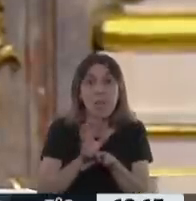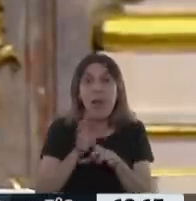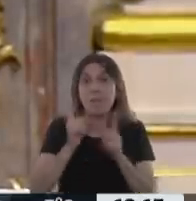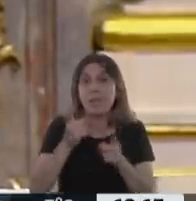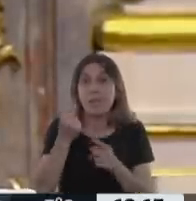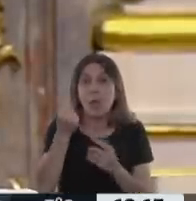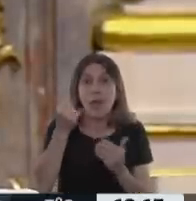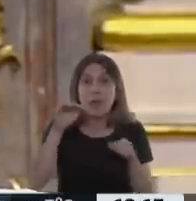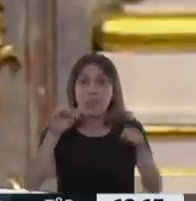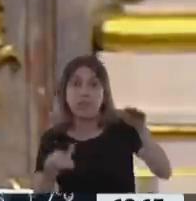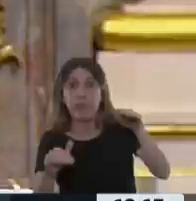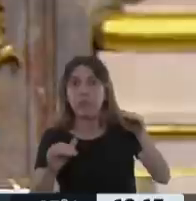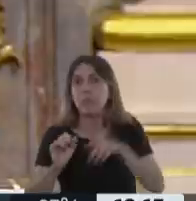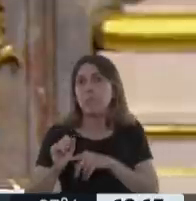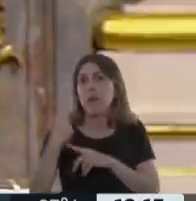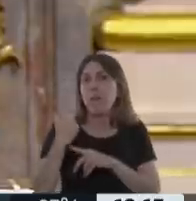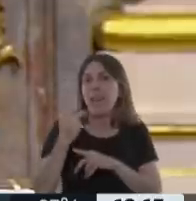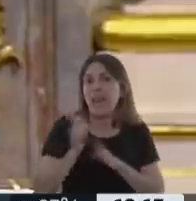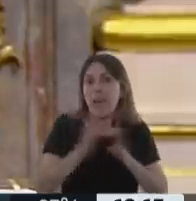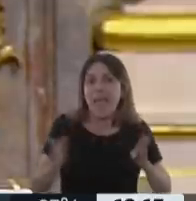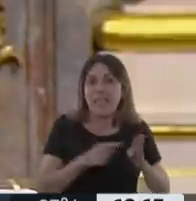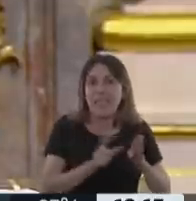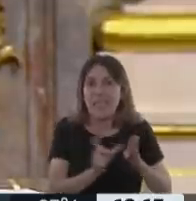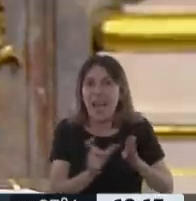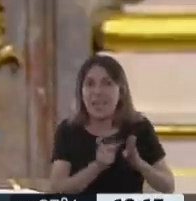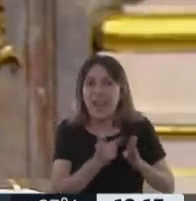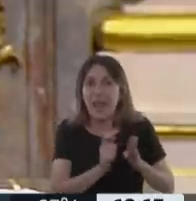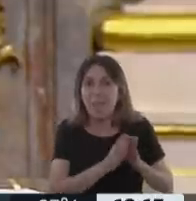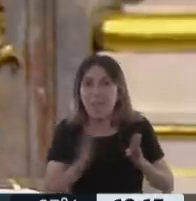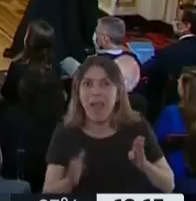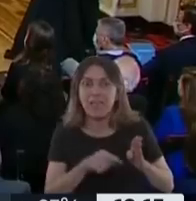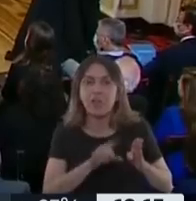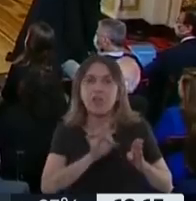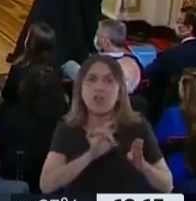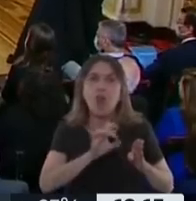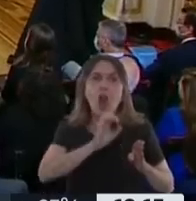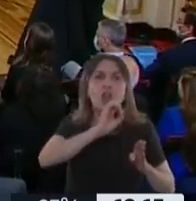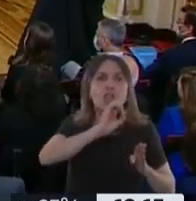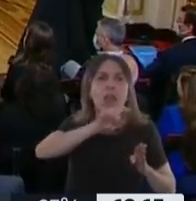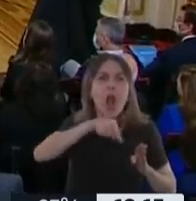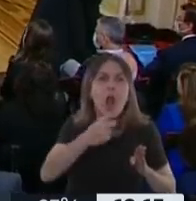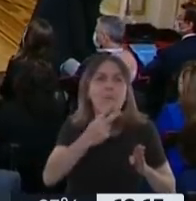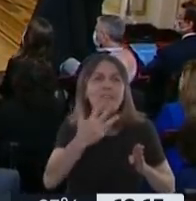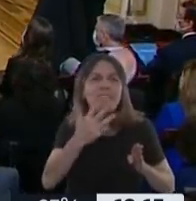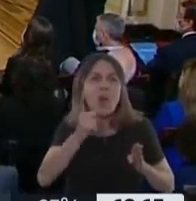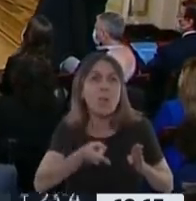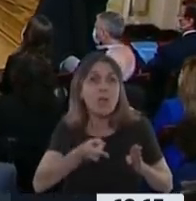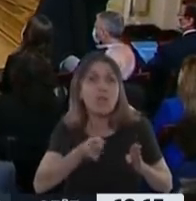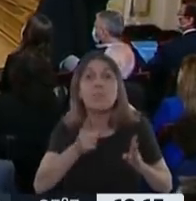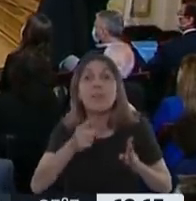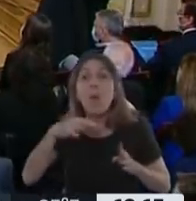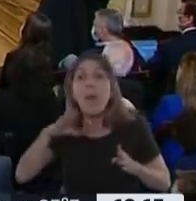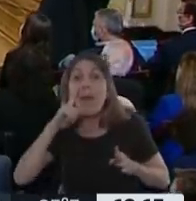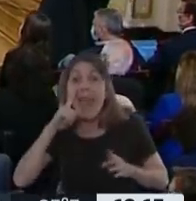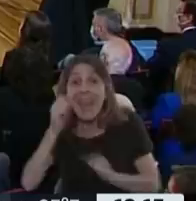en el primer trimestre ha sido de aproximadamente tan sólo 0,25 por ciento del producto interno